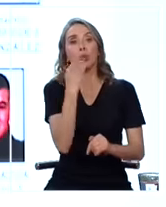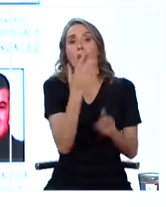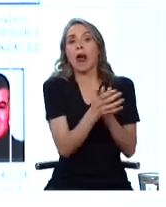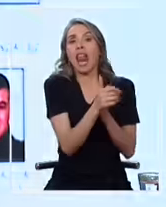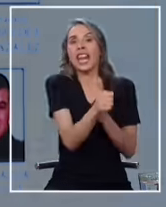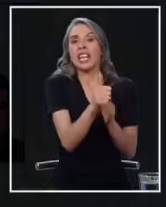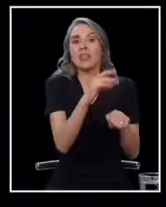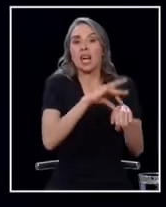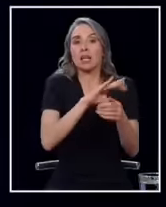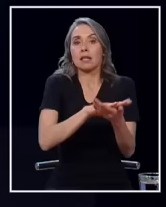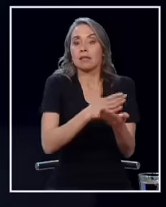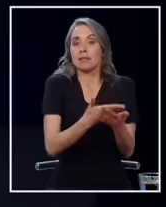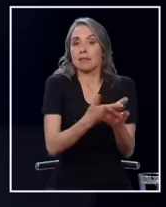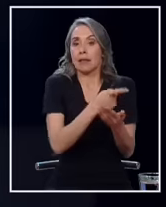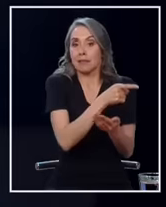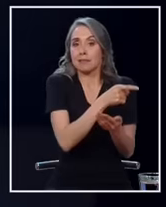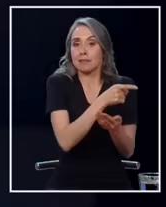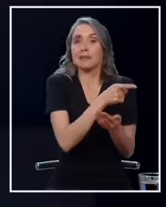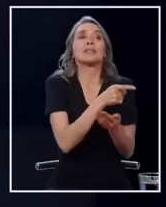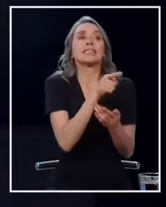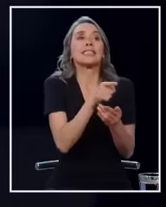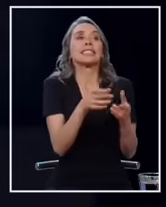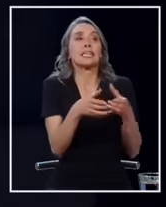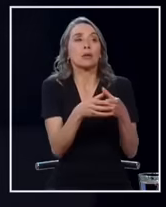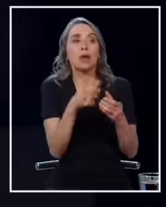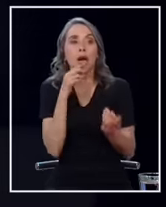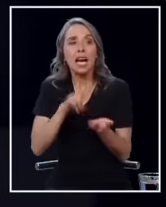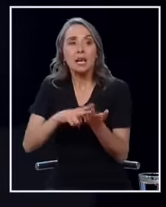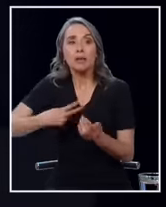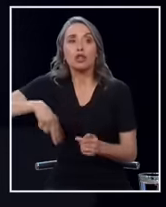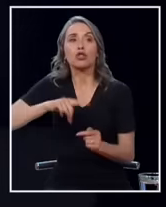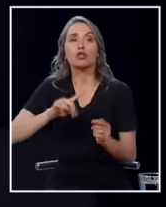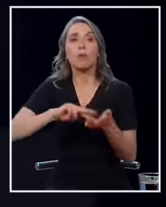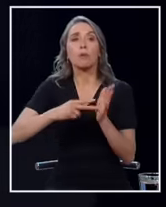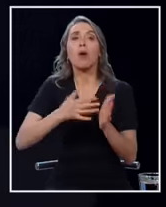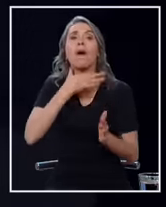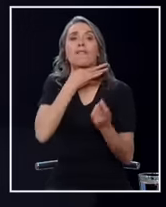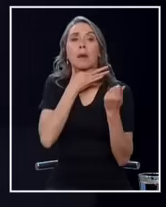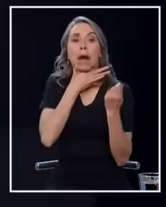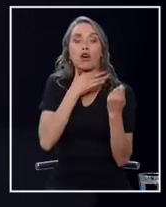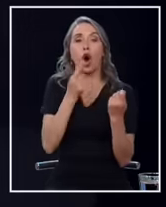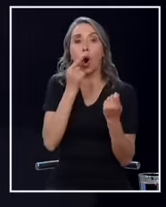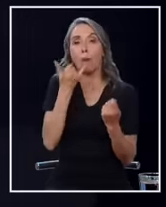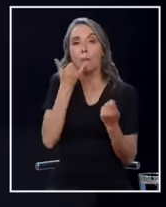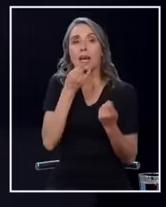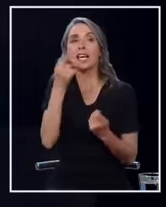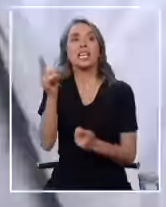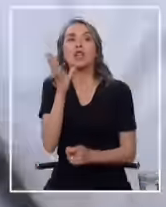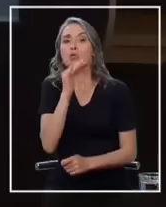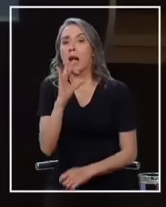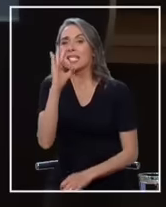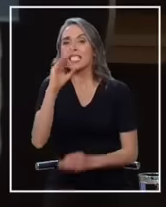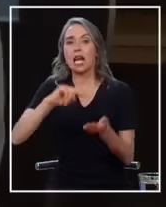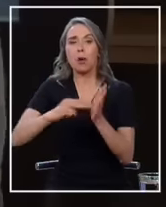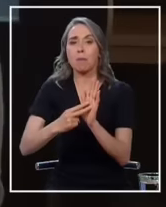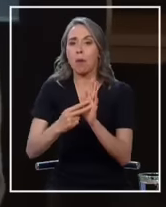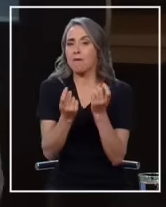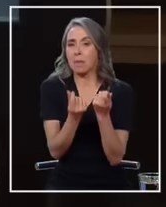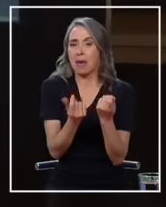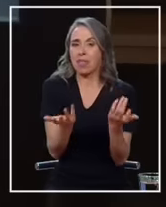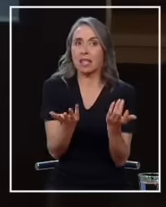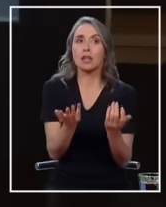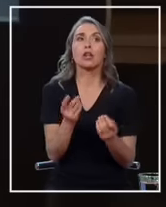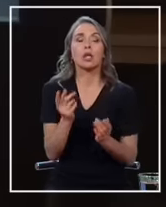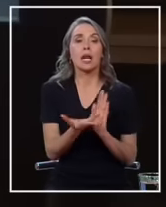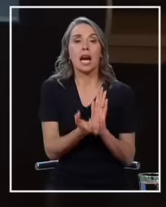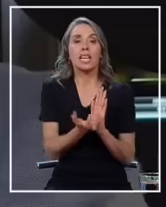líder de la organización. Realmente nosotros no tenemos con la familia problemas económicos, así que de verdad que hay cero problemas. Accedimos en exclusiva